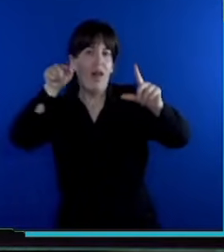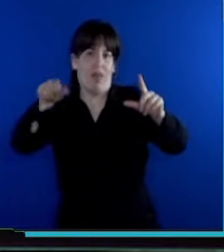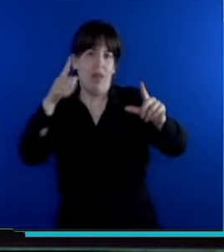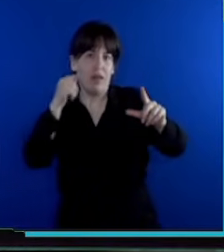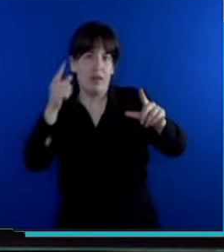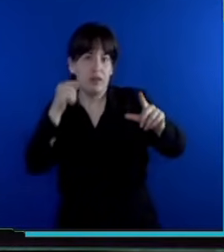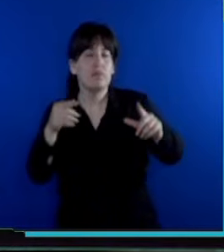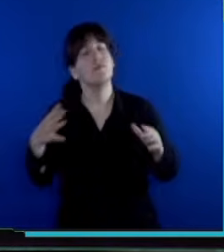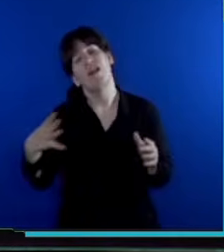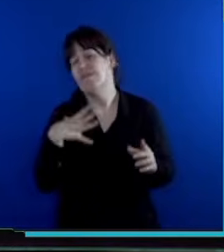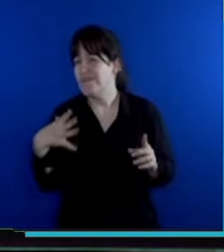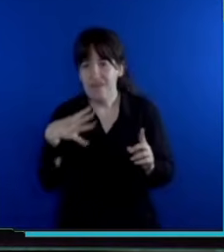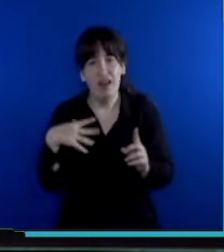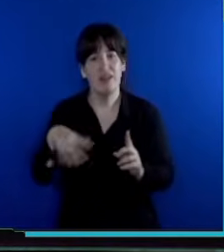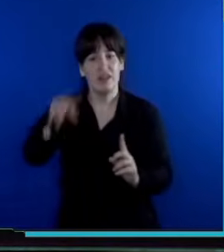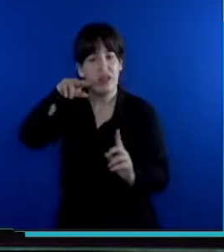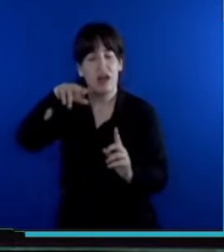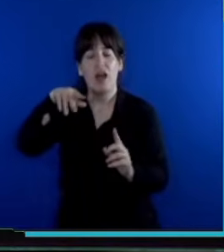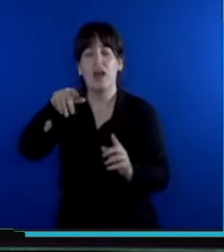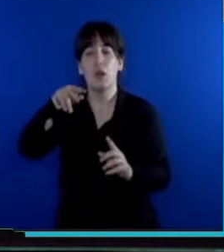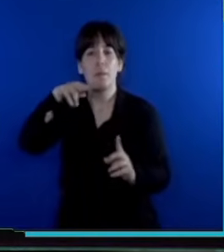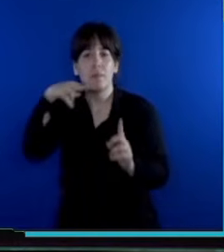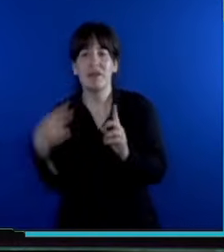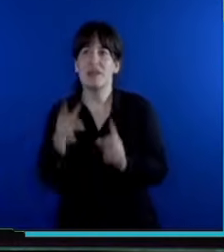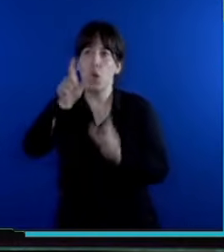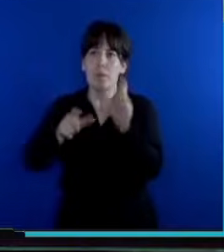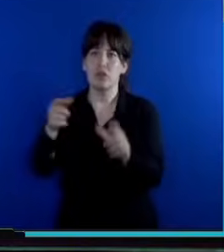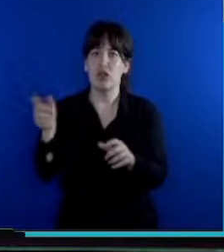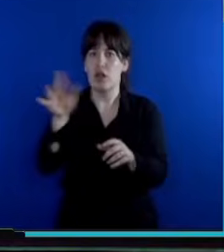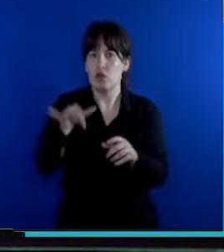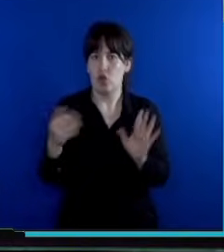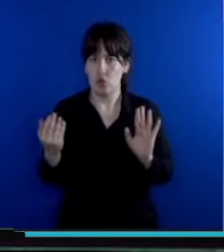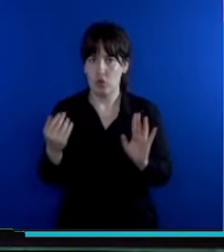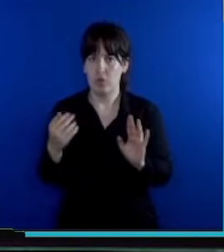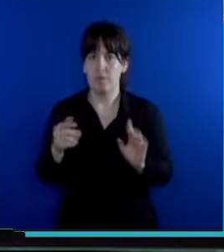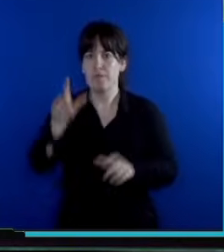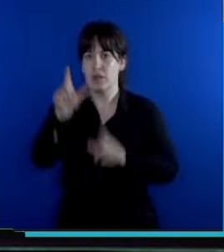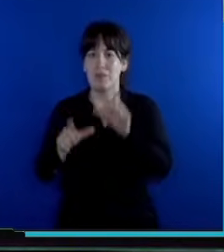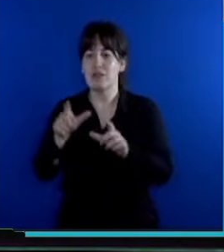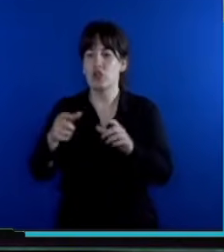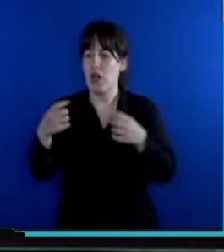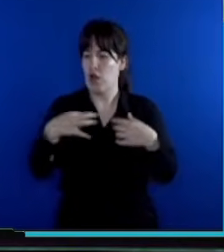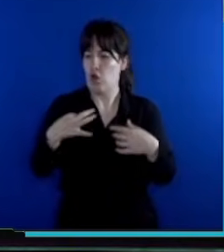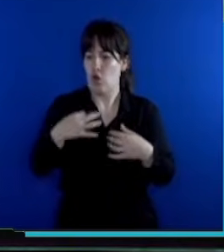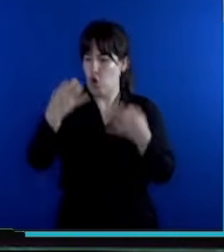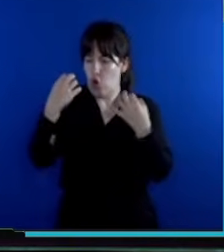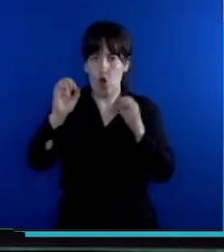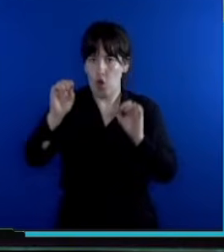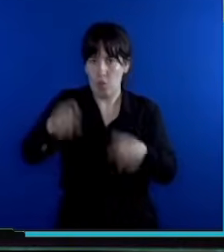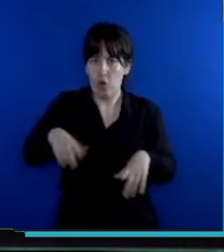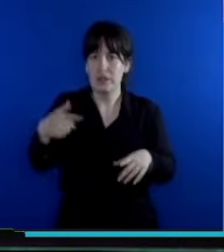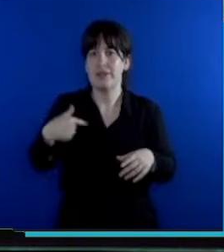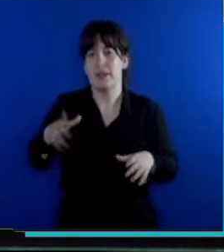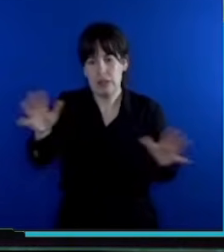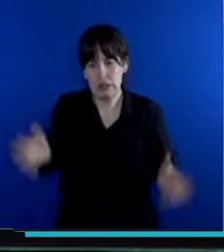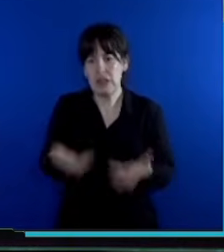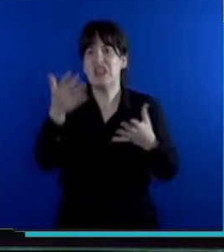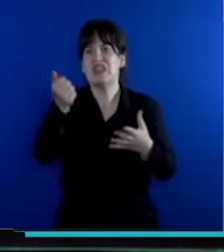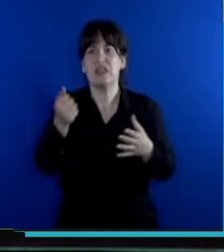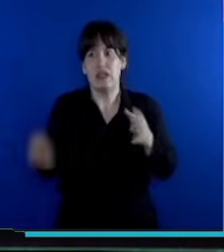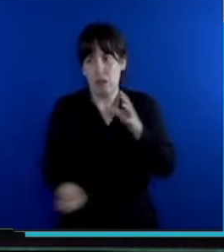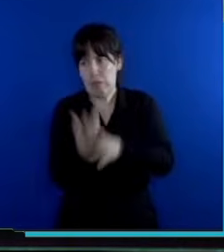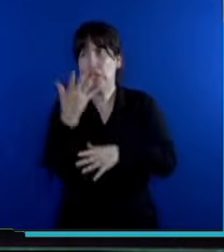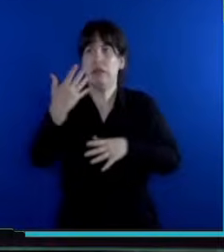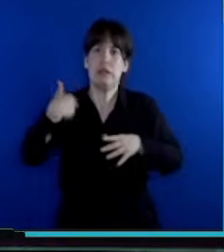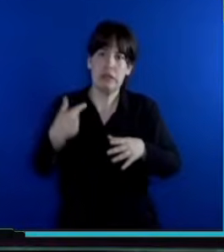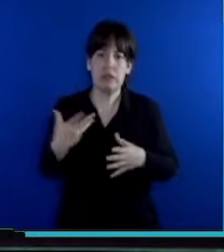está ausente la perspectiva del ciudadano común. El ciudadano común no aparece, ese que se levanta a laburar a las 6 de la mañana, que va